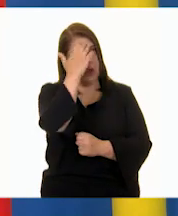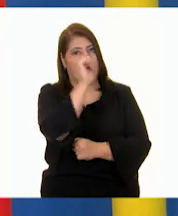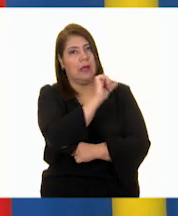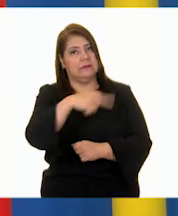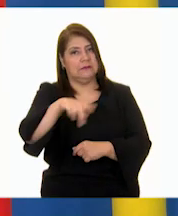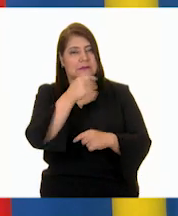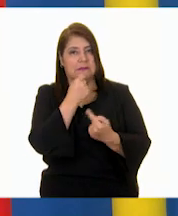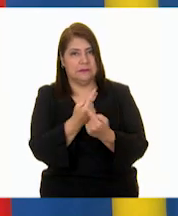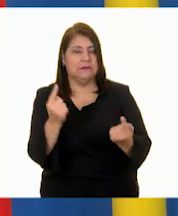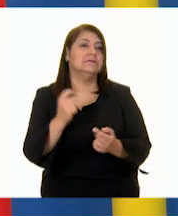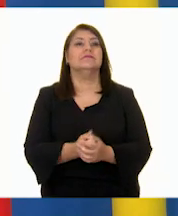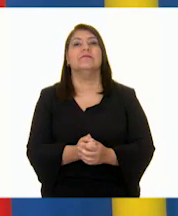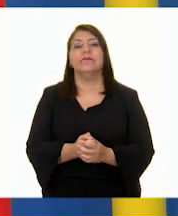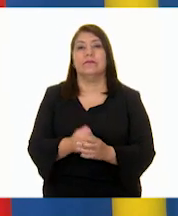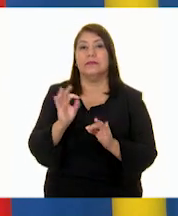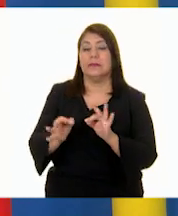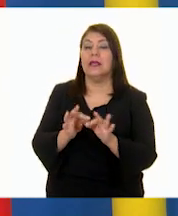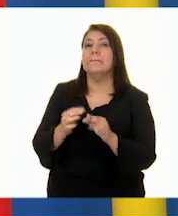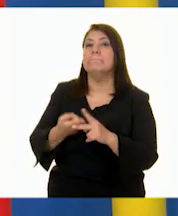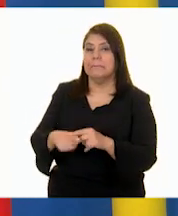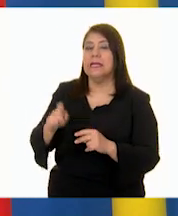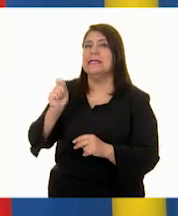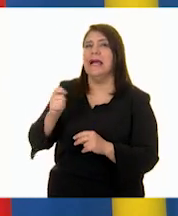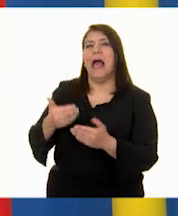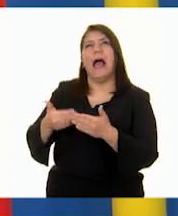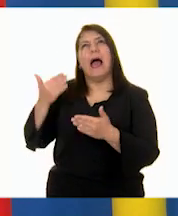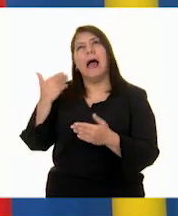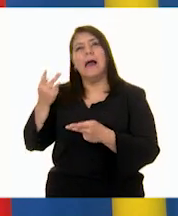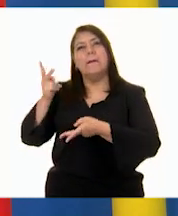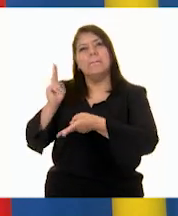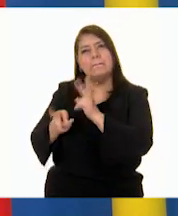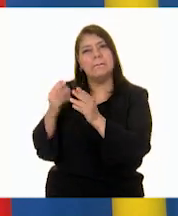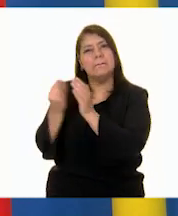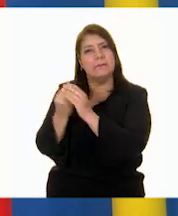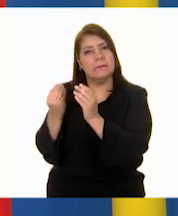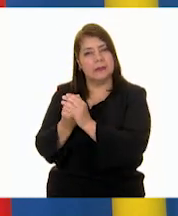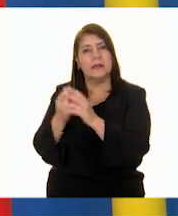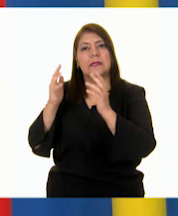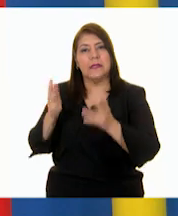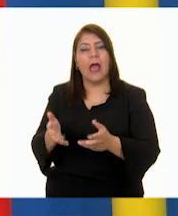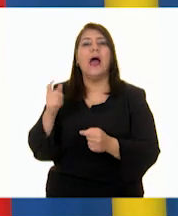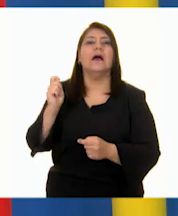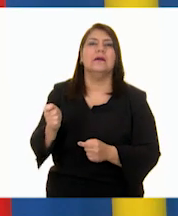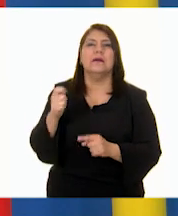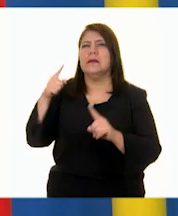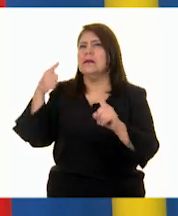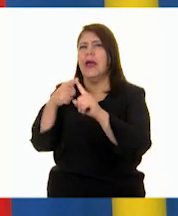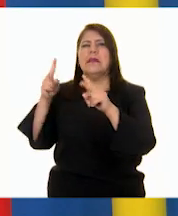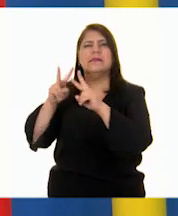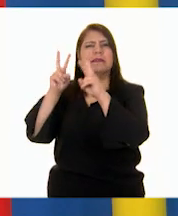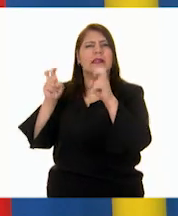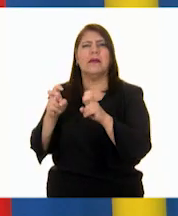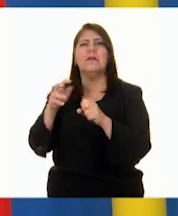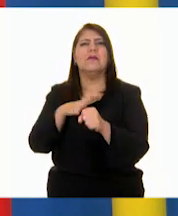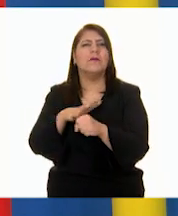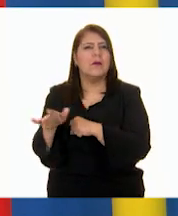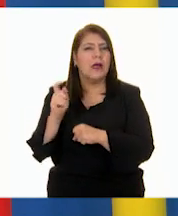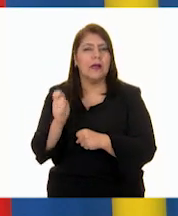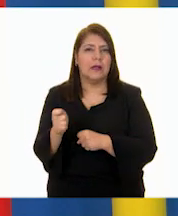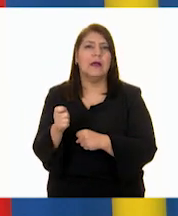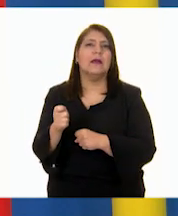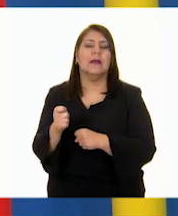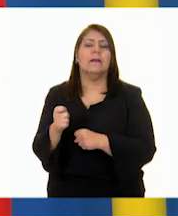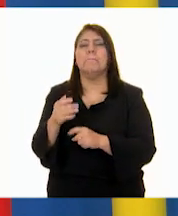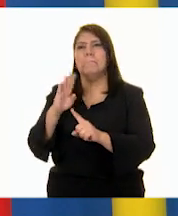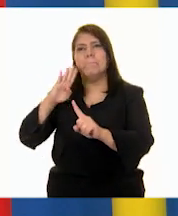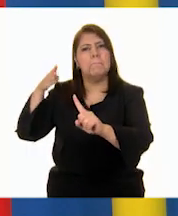Sí, profesor. Para empezar, conforme a lo que conversamos en la clase anterior, queremos retomar el tema, el propósito y los destinatarios